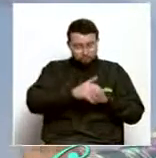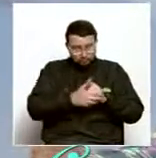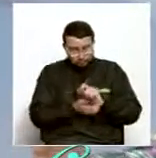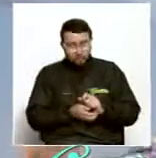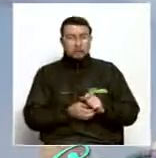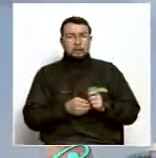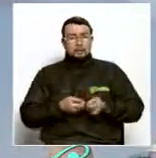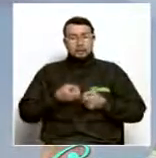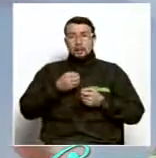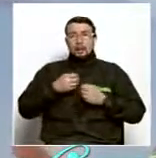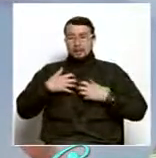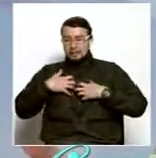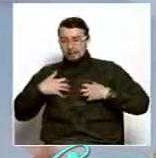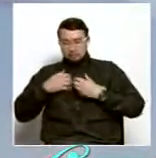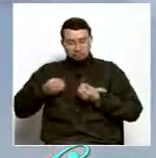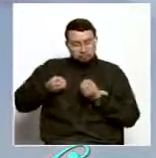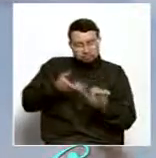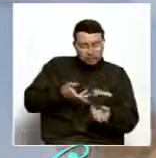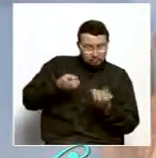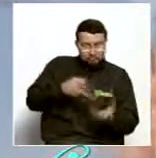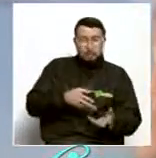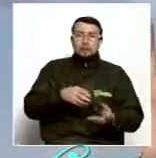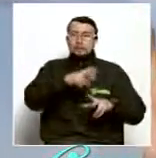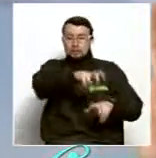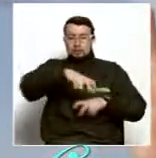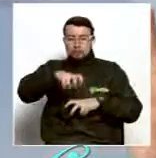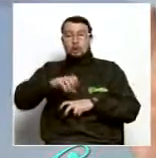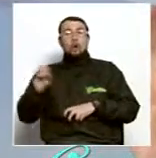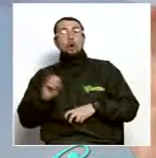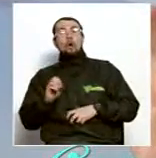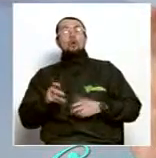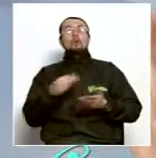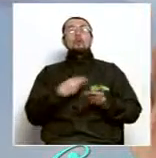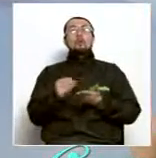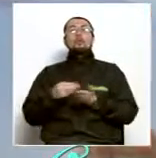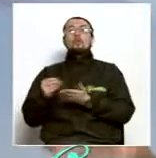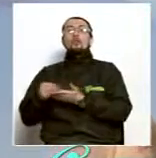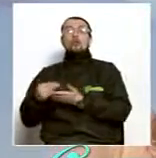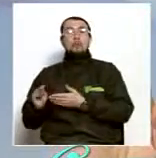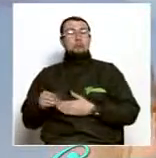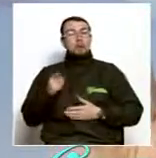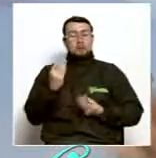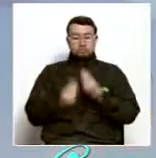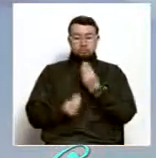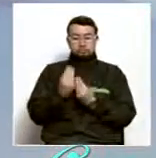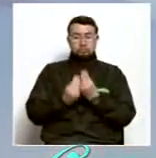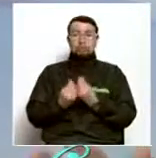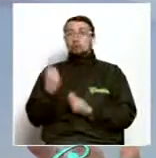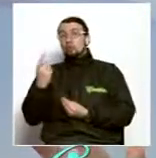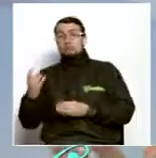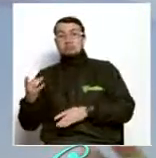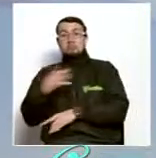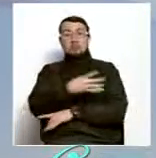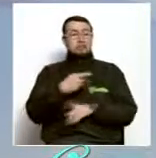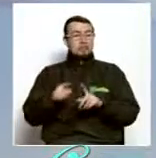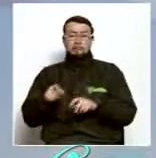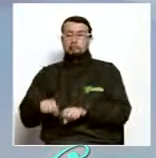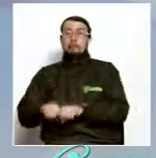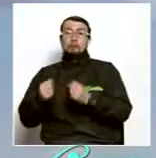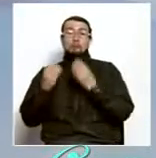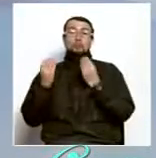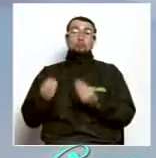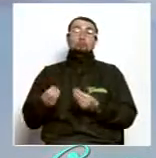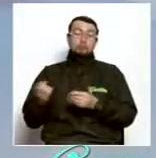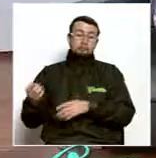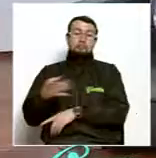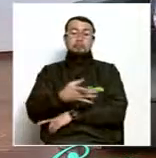de algunos animales como abono, o compren químicos, uno vale más que el otro hace más daño que el otro. Es